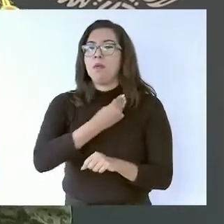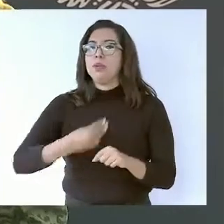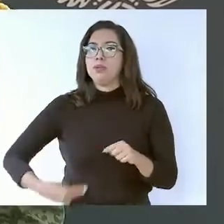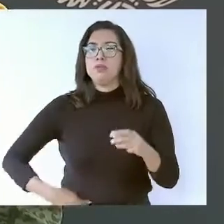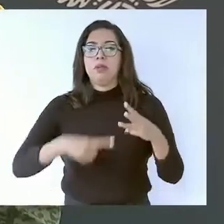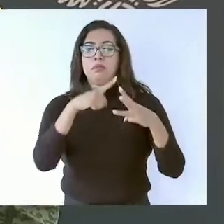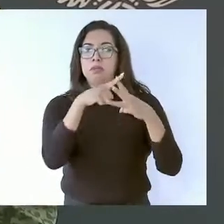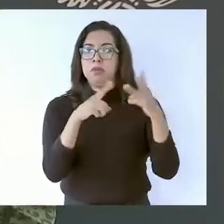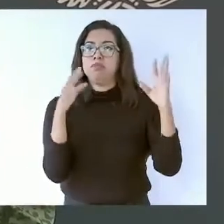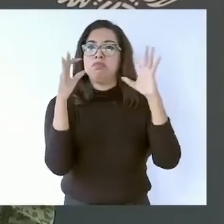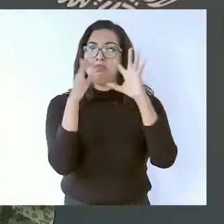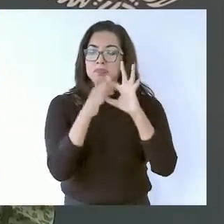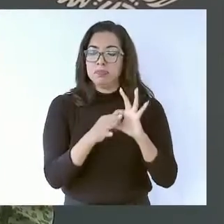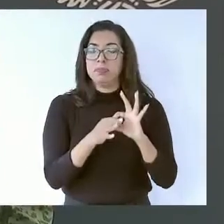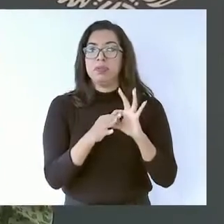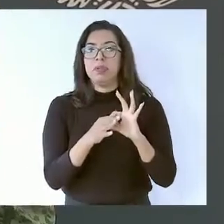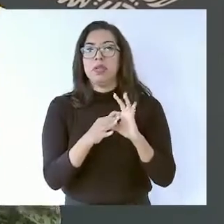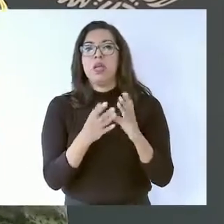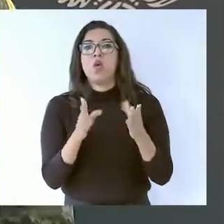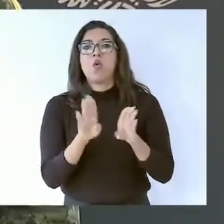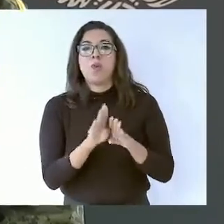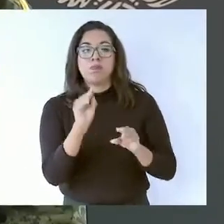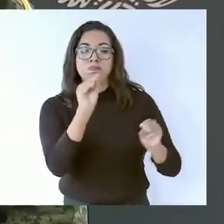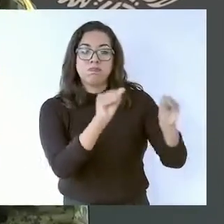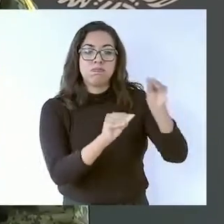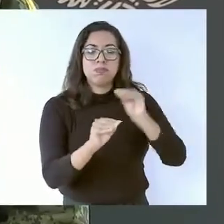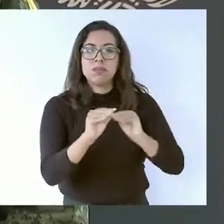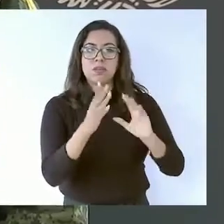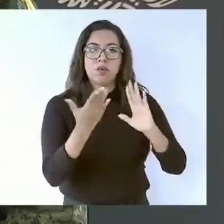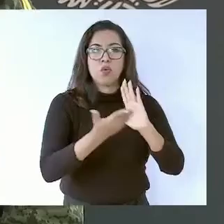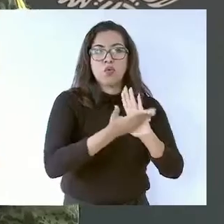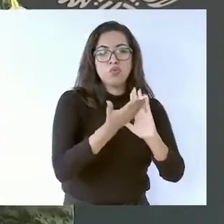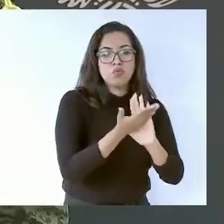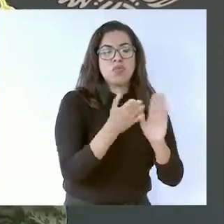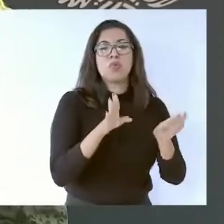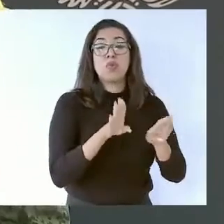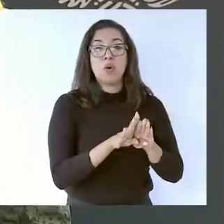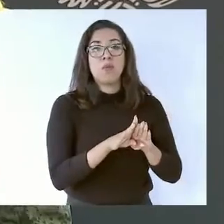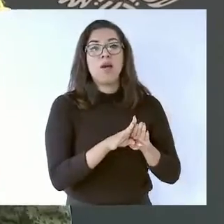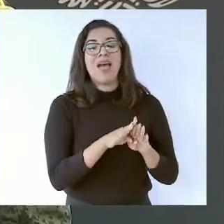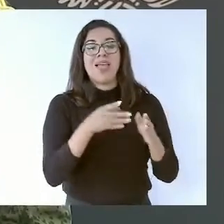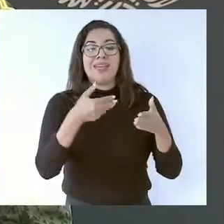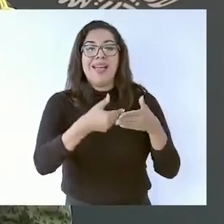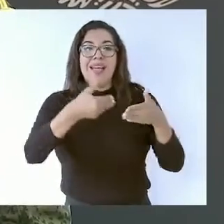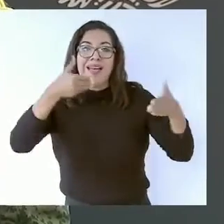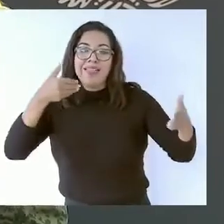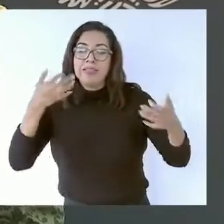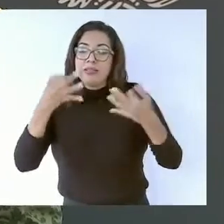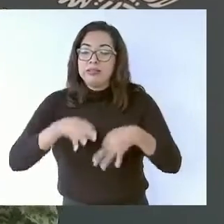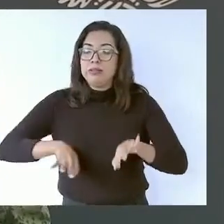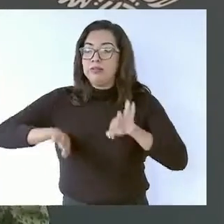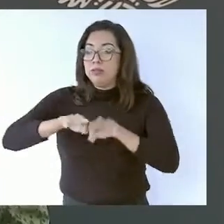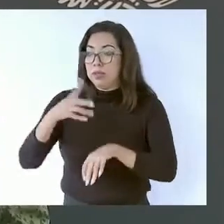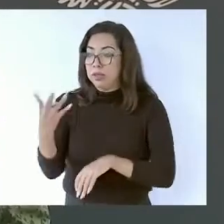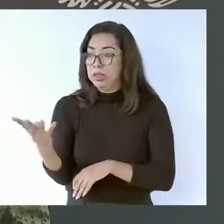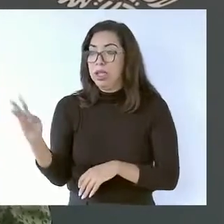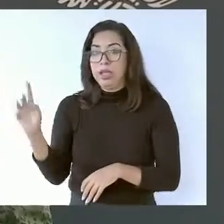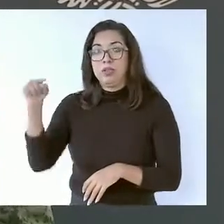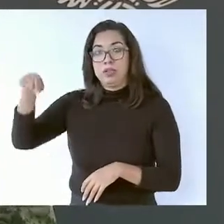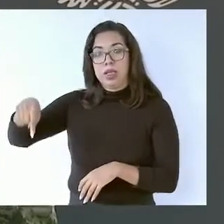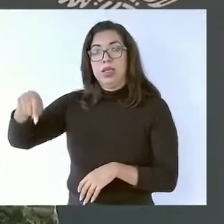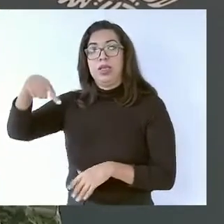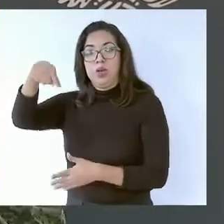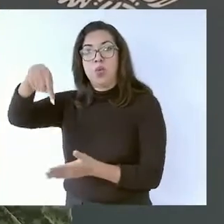En el diseño y construcción se tomarán en cuenta las opiniones de las autoridades locales, los representantes del sector